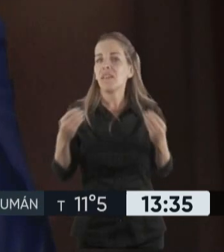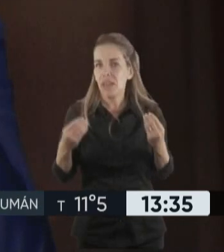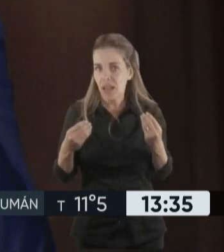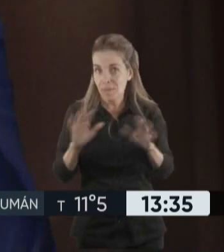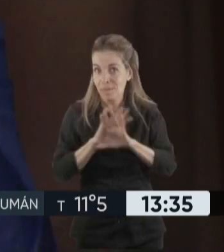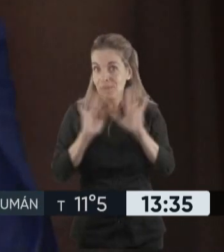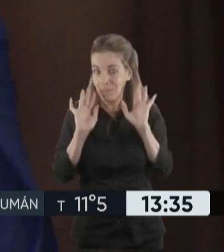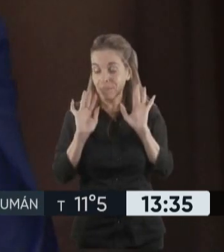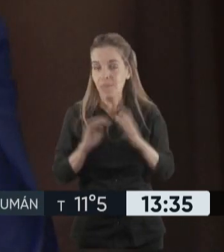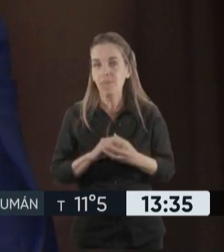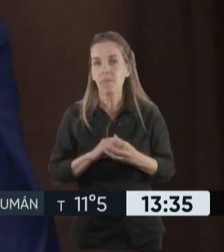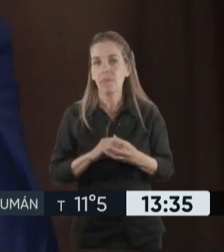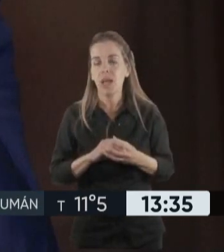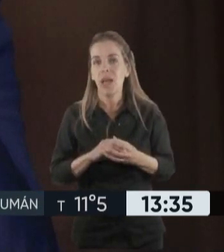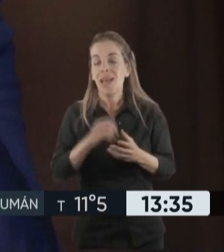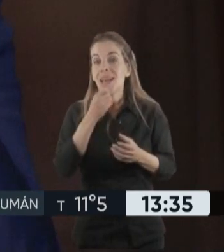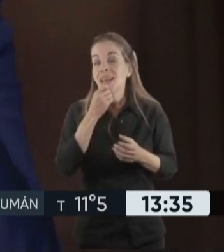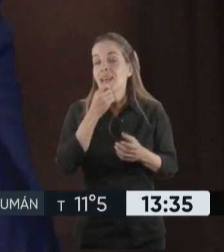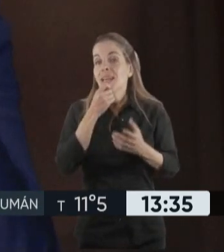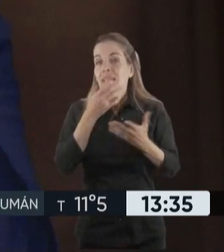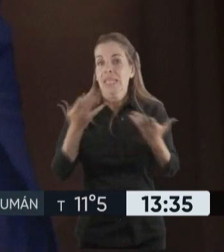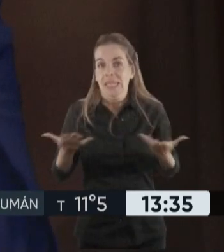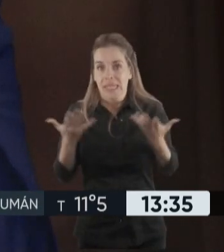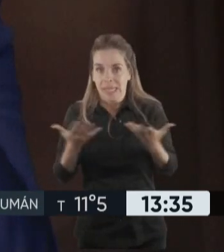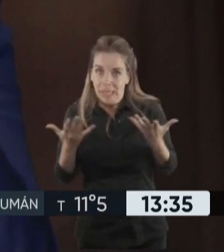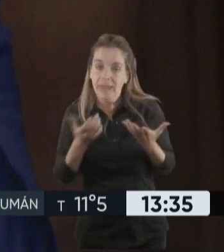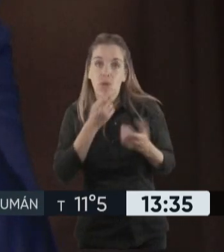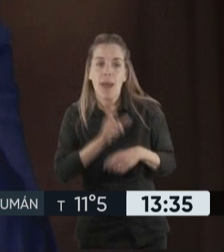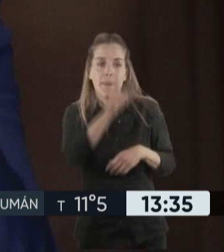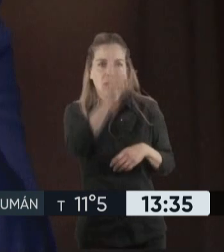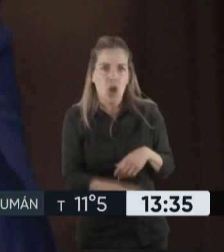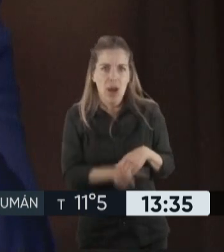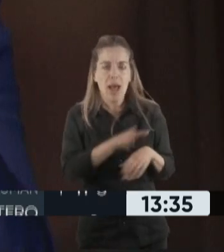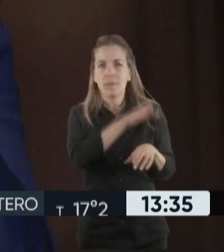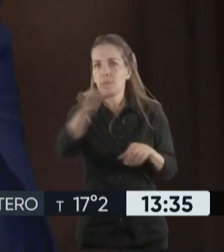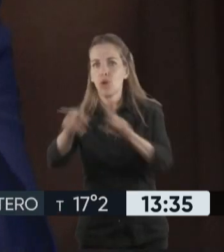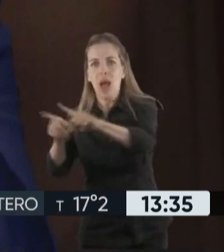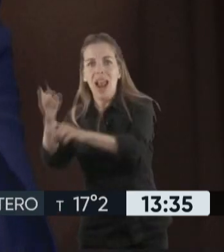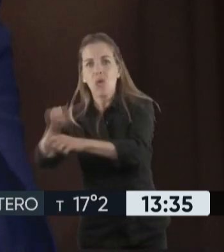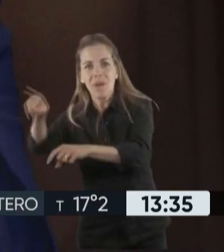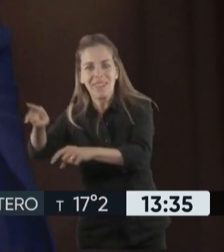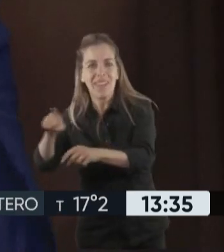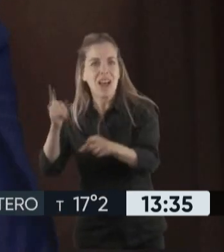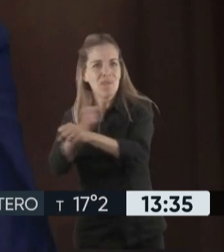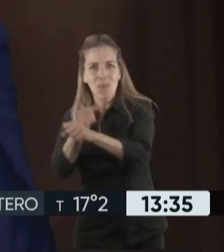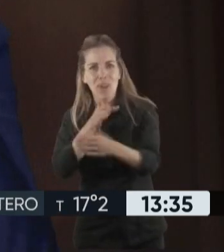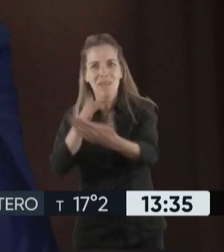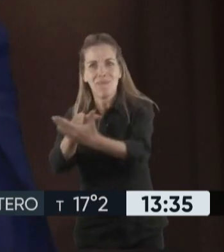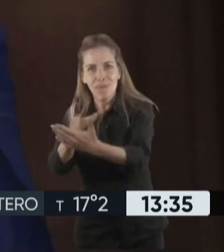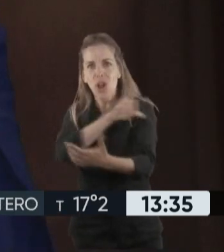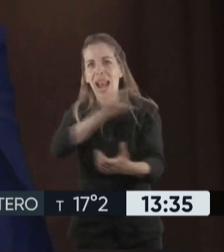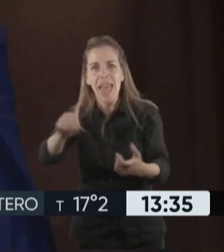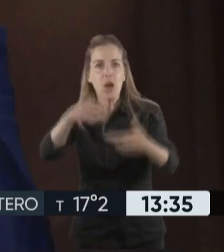decir que si vos no podés ir a la universidad tiene que ir a vos. Y eso es lo